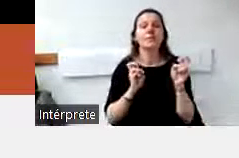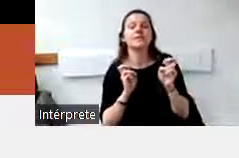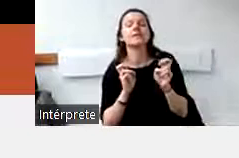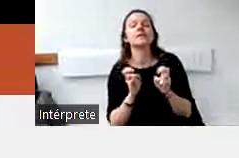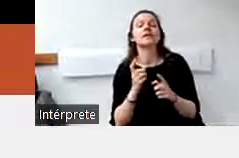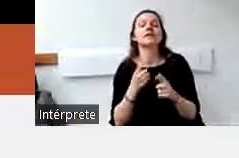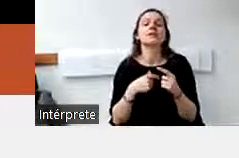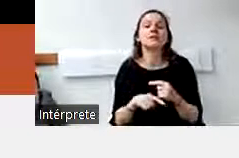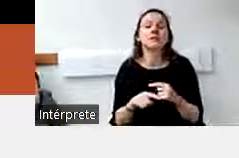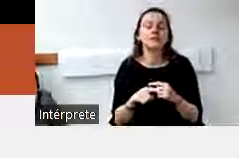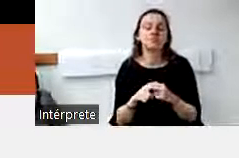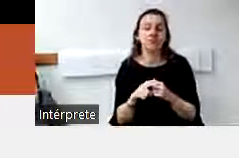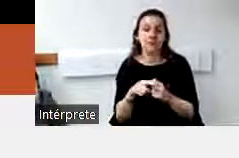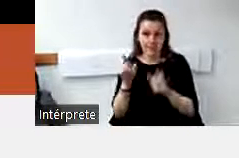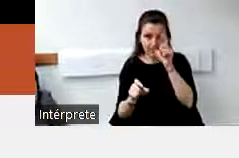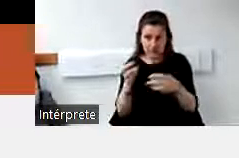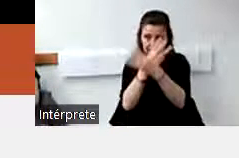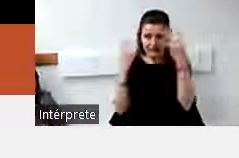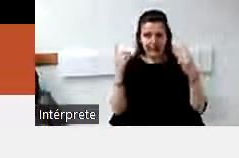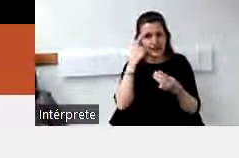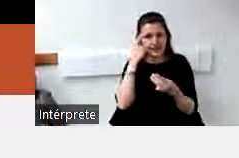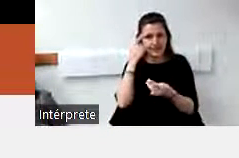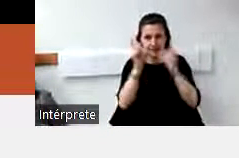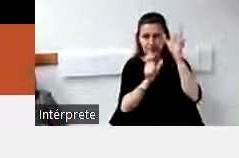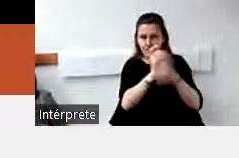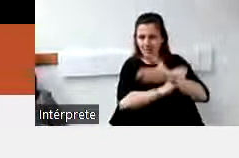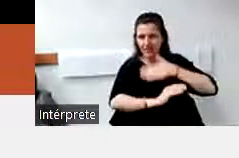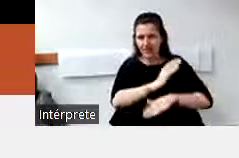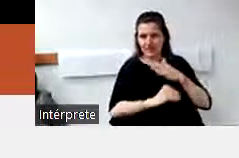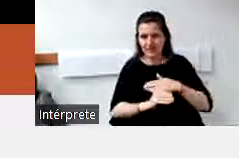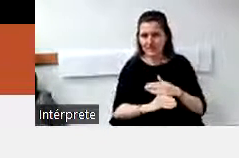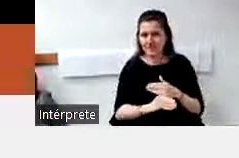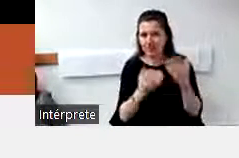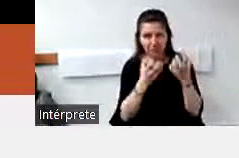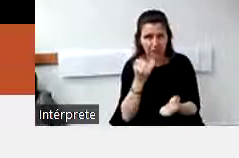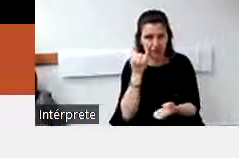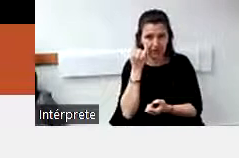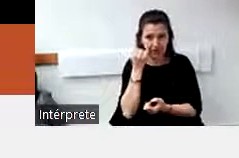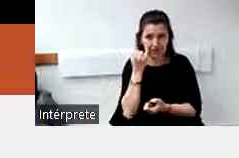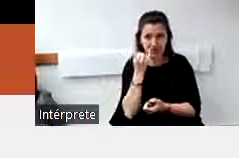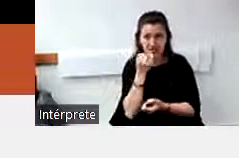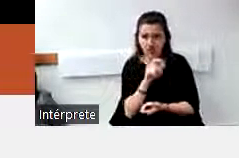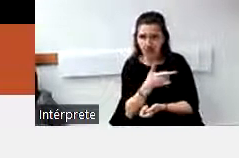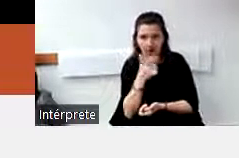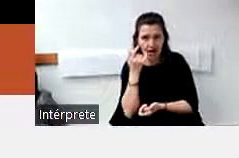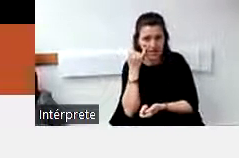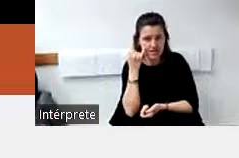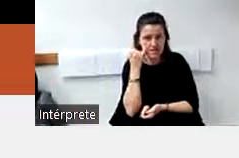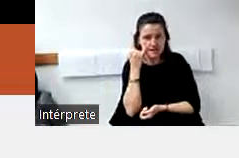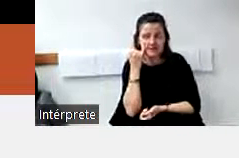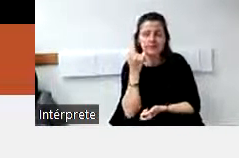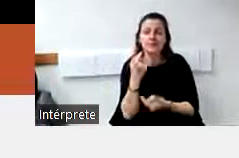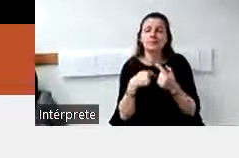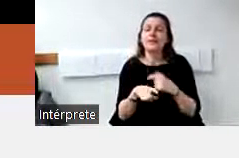desexualización, esta falta de herramientas para que adolescentes y jóvenes